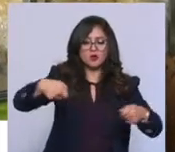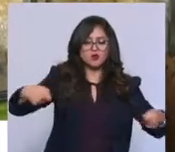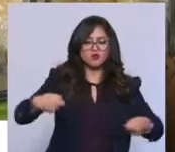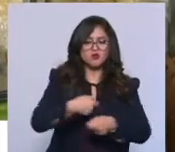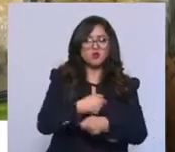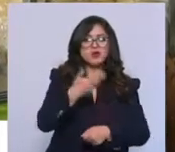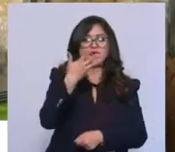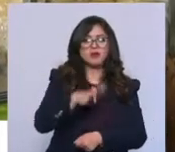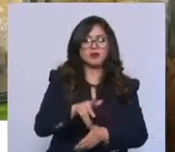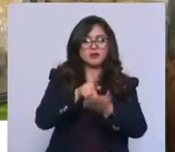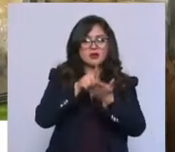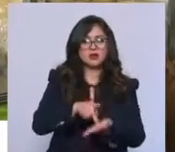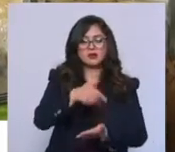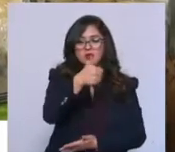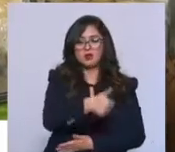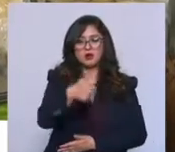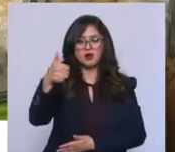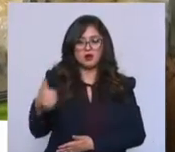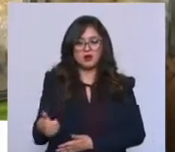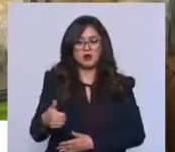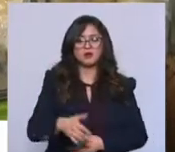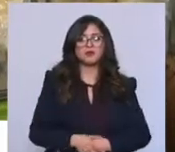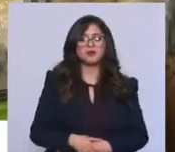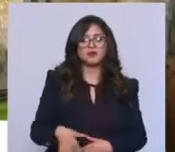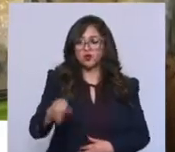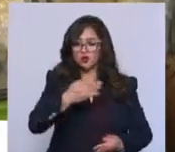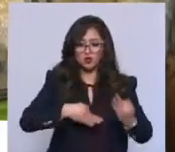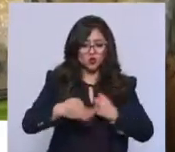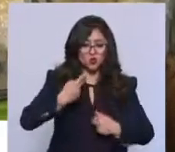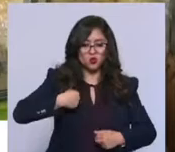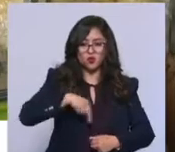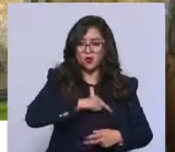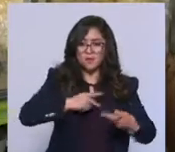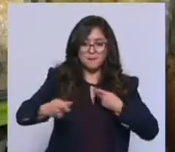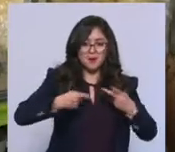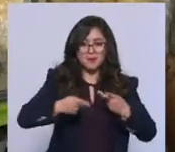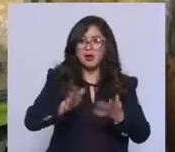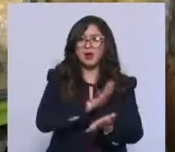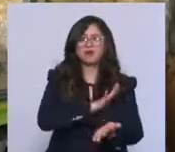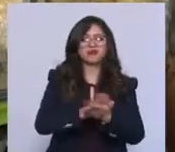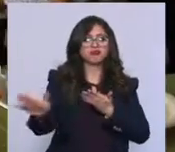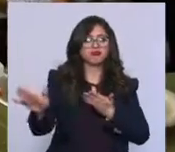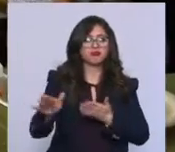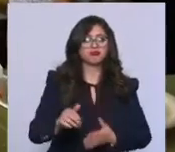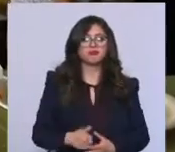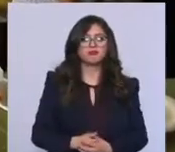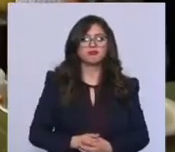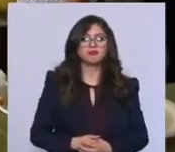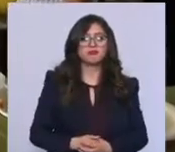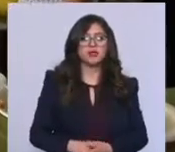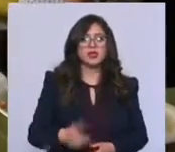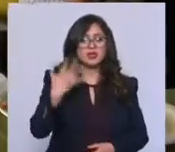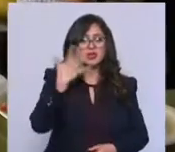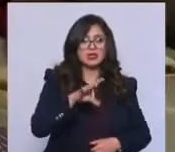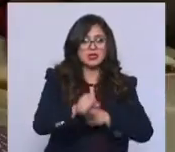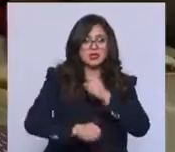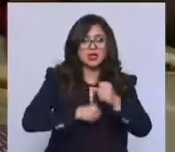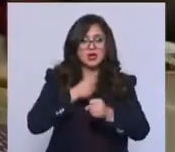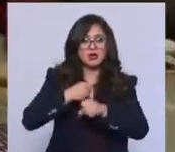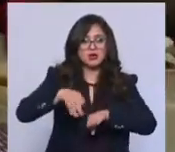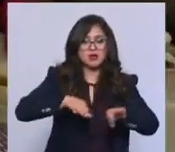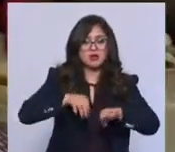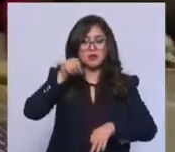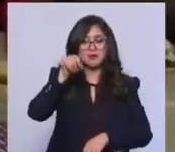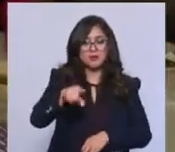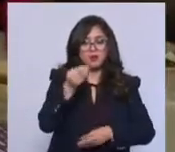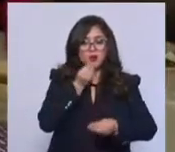kilos cada una. Todo se acaba, todo termina por acabarse. Con 10 años de servicio, este